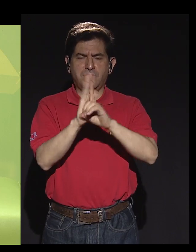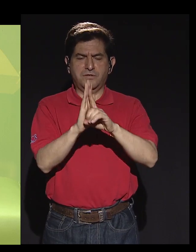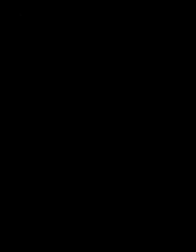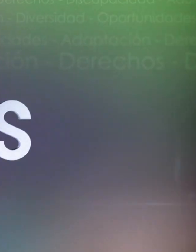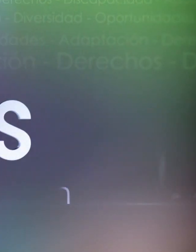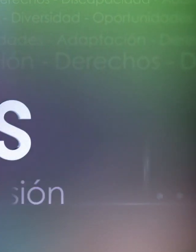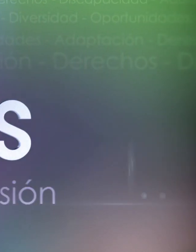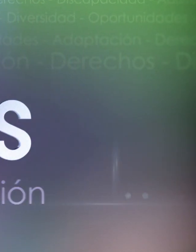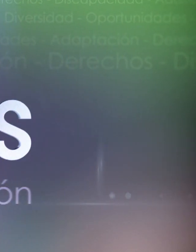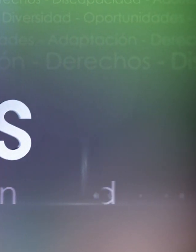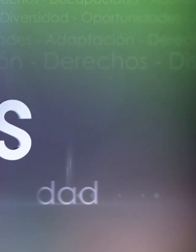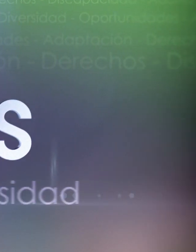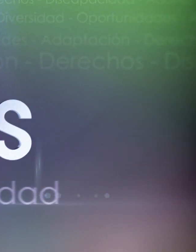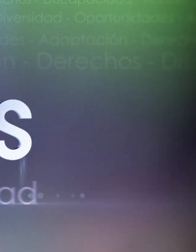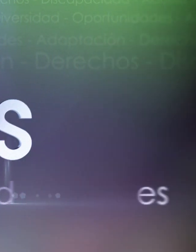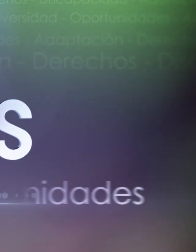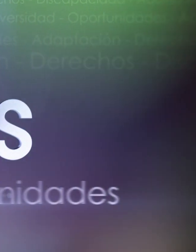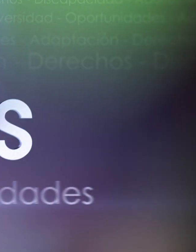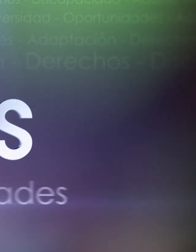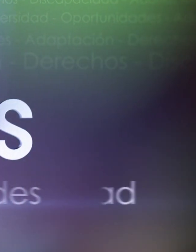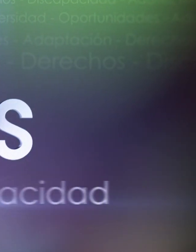nuestros derechos.